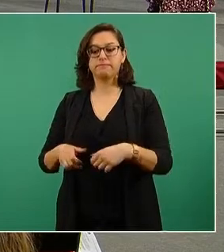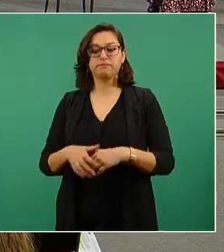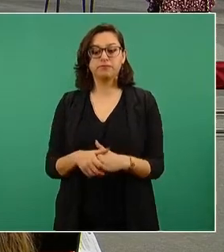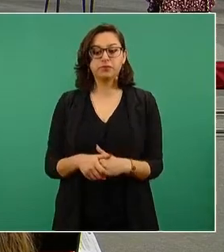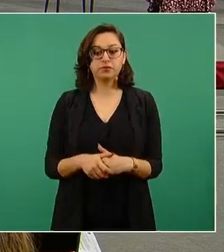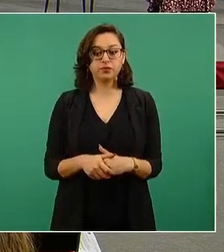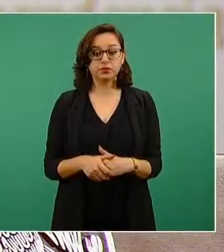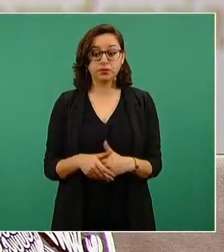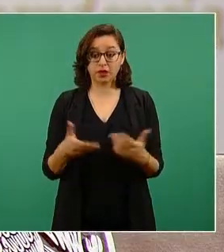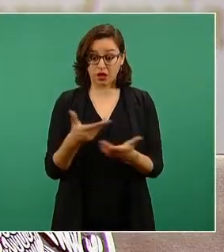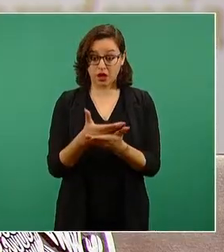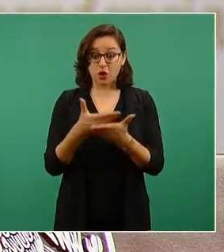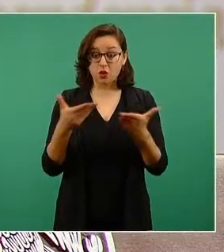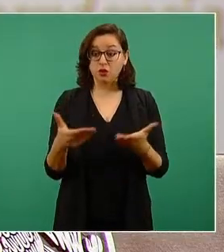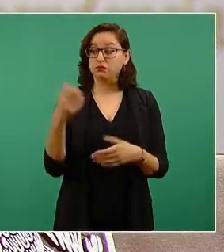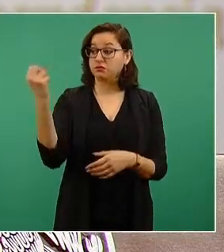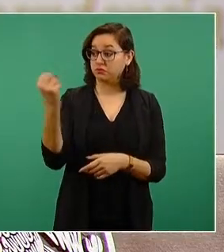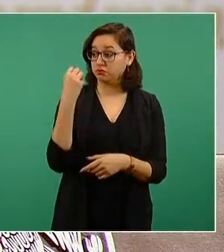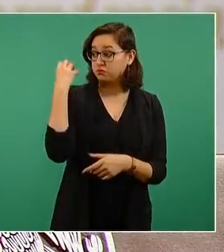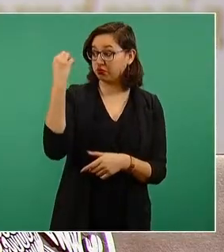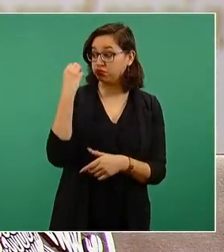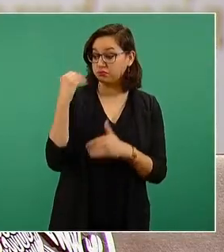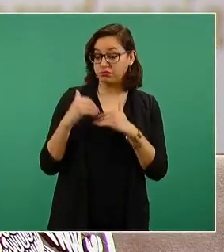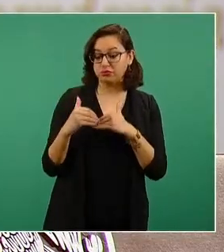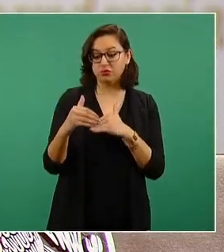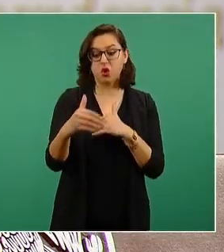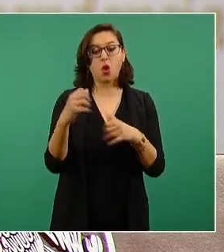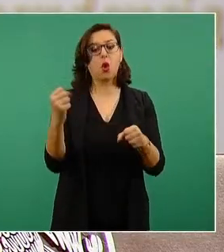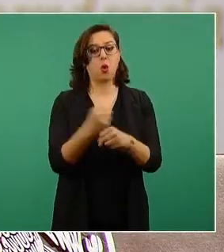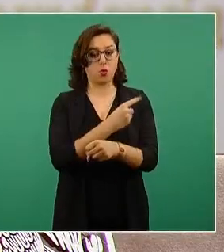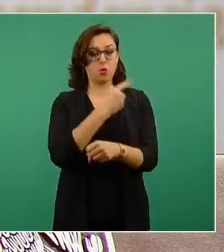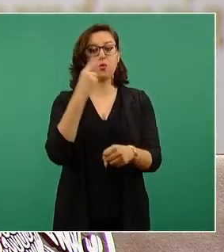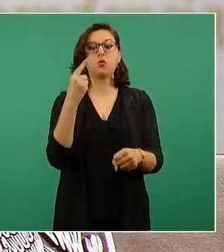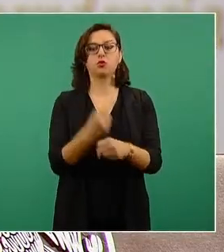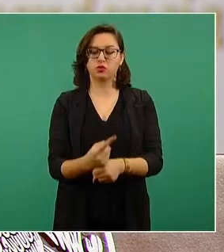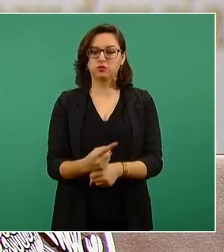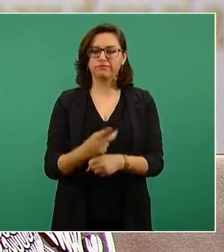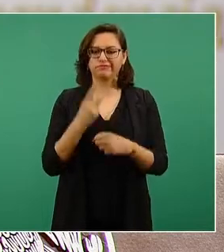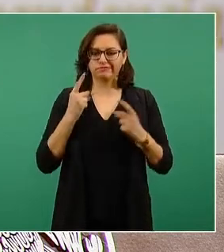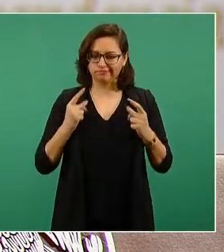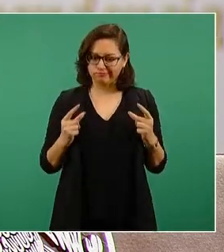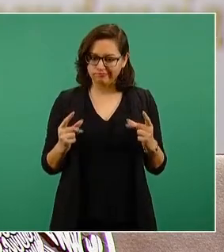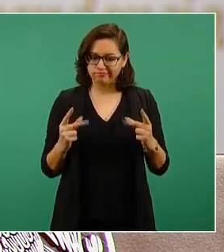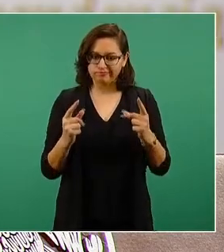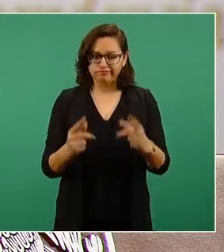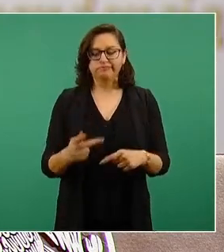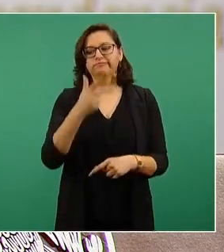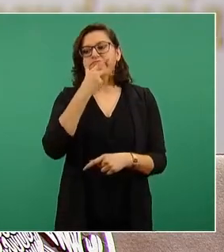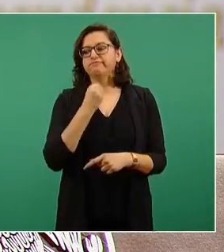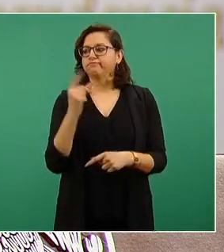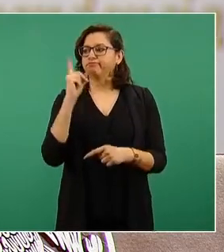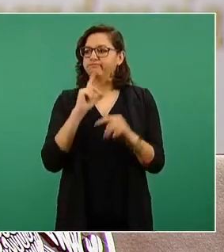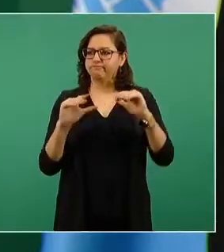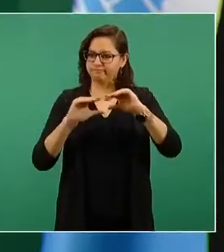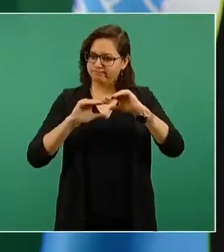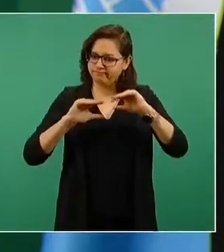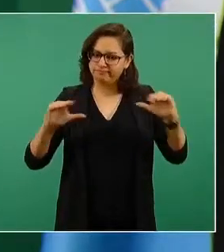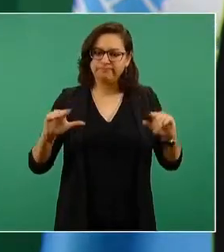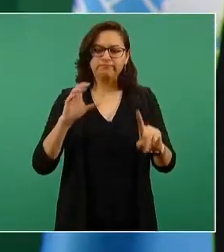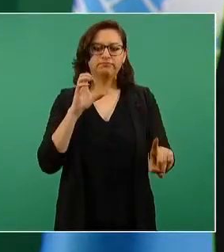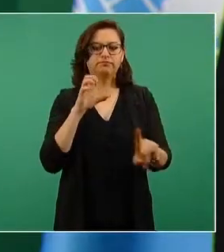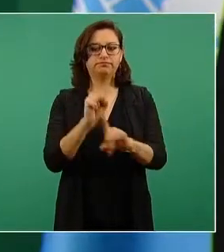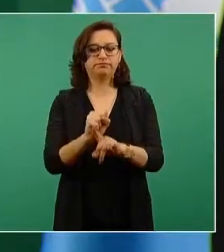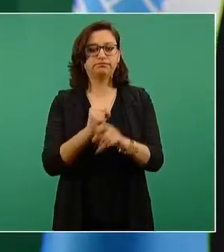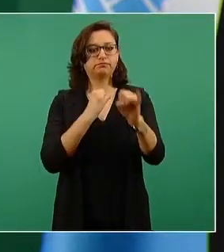es una nueva oportunidad para lograr que la igualdad de género avance, para que los compromisos internacionales